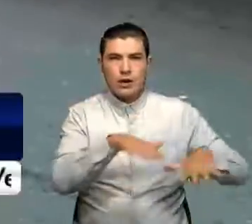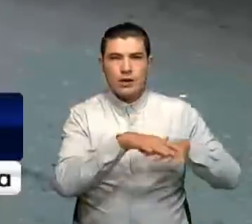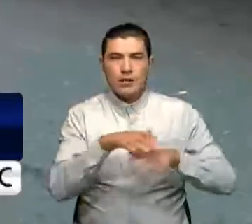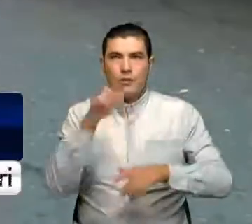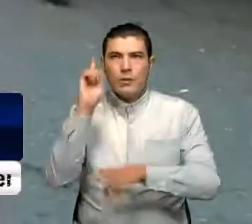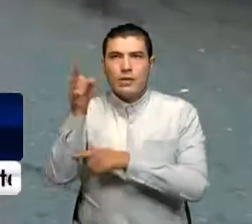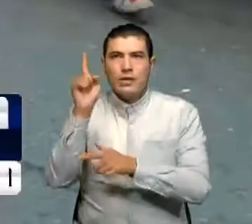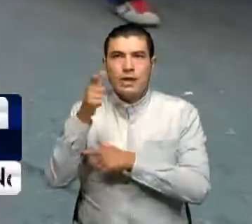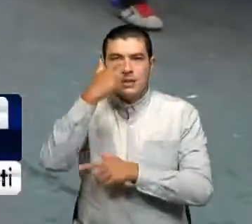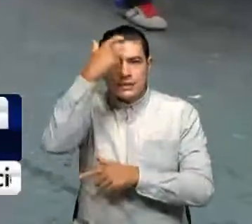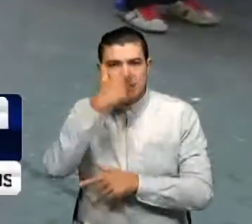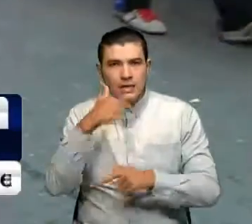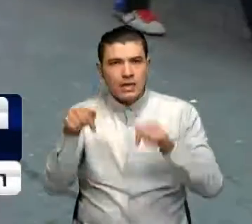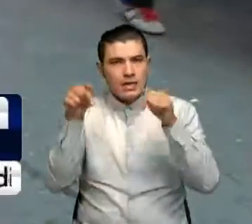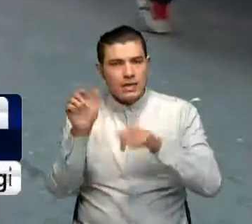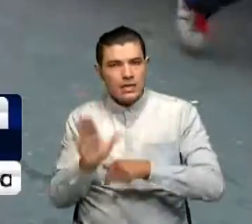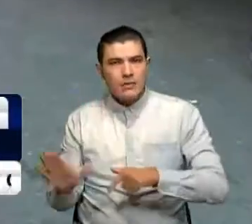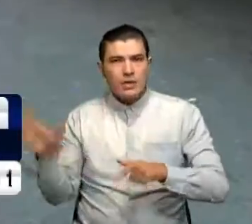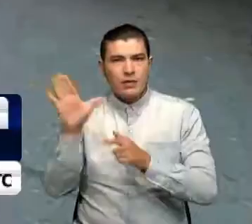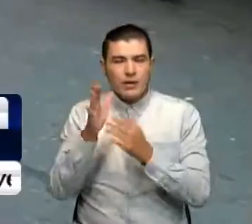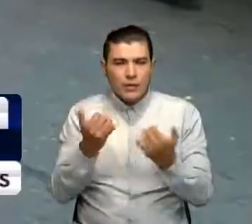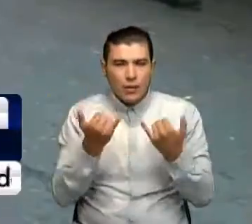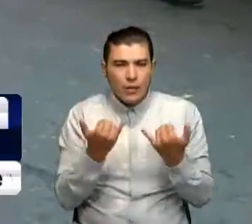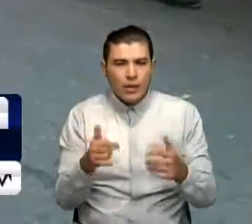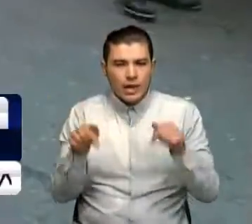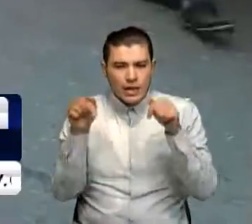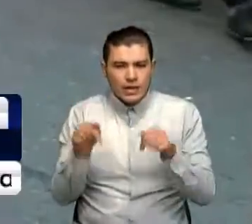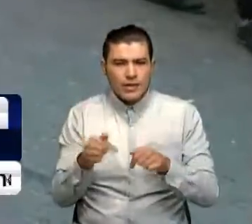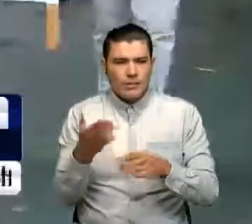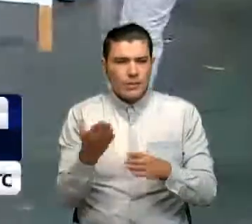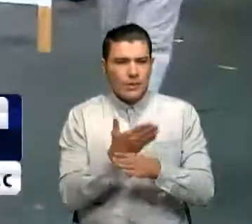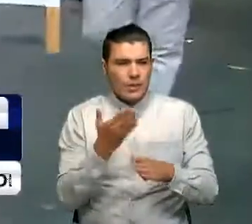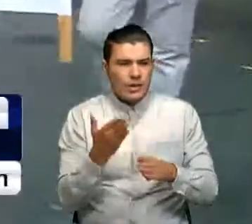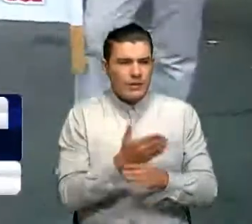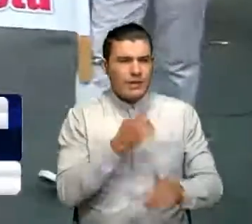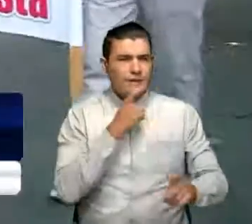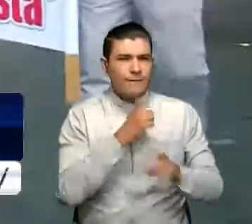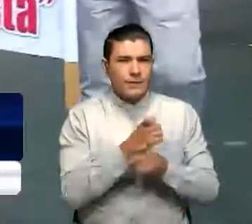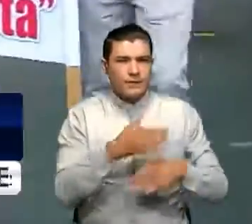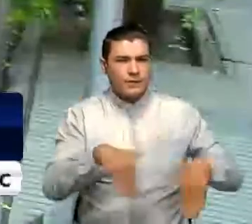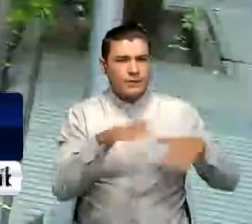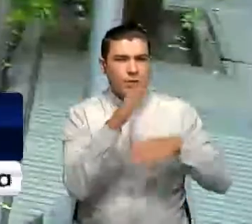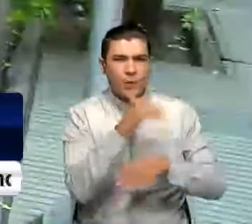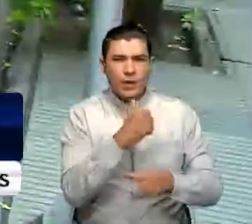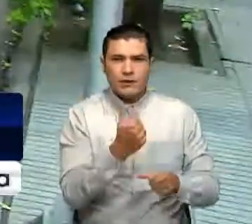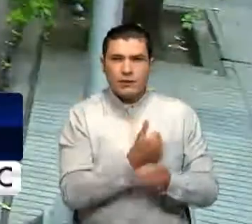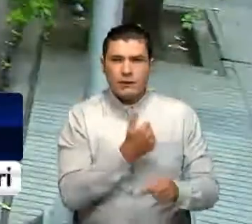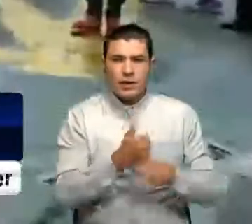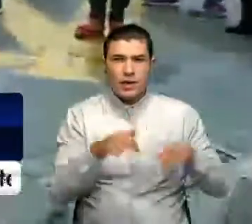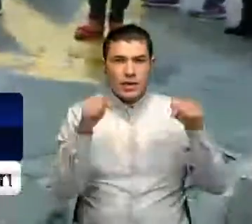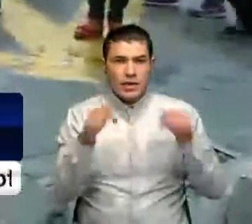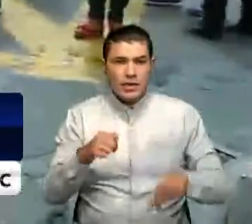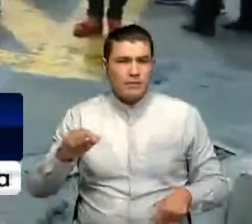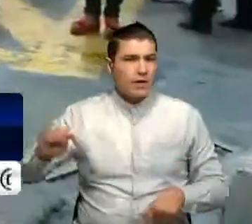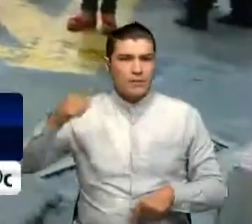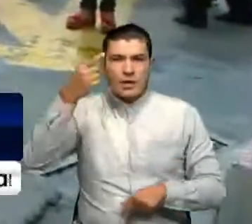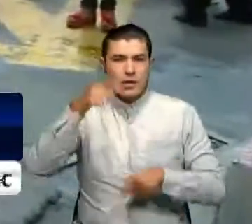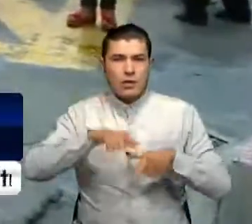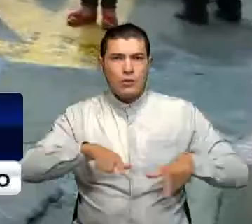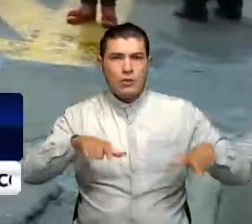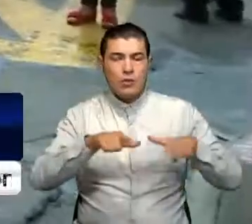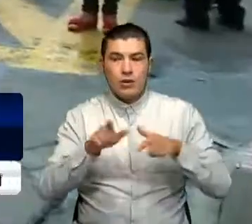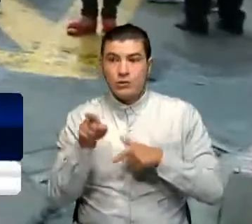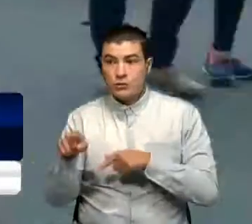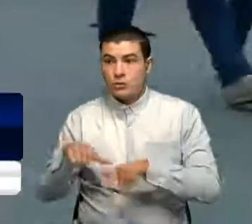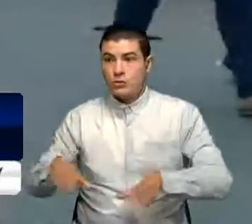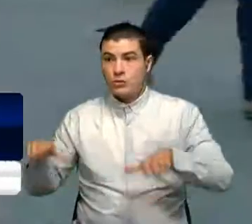de empleo para el departamento que hoy lo encontramos sumido en una profunda crisis de desempleo y ocupando los primeros lugares en la